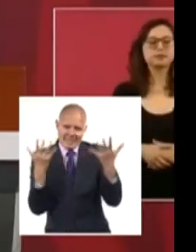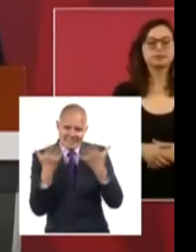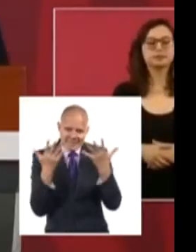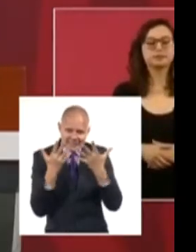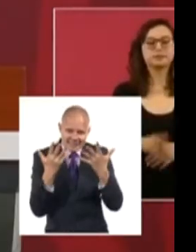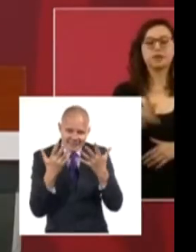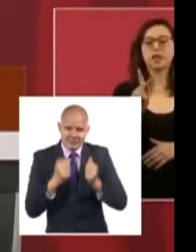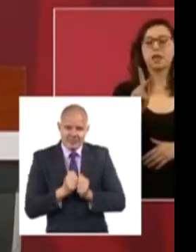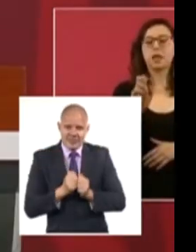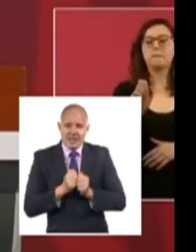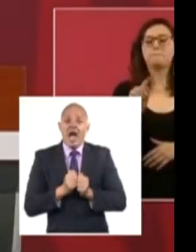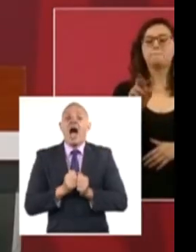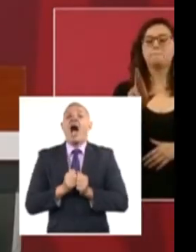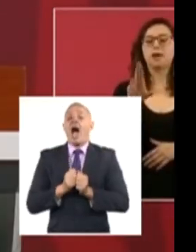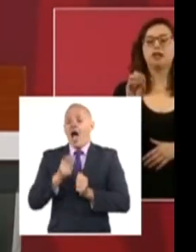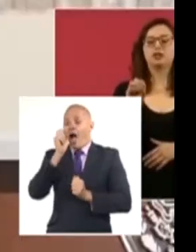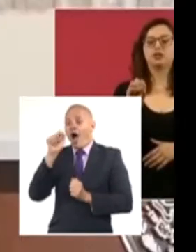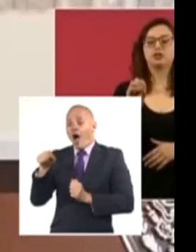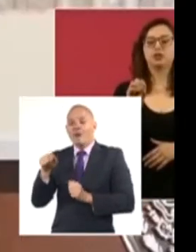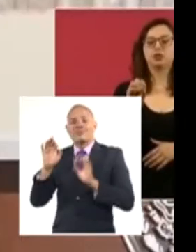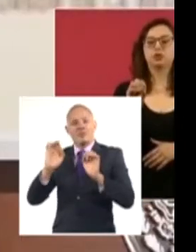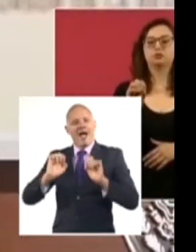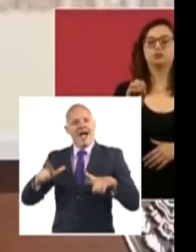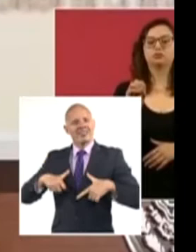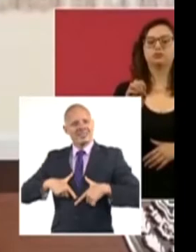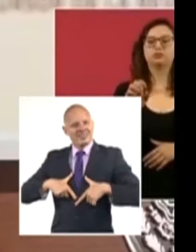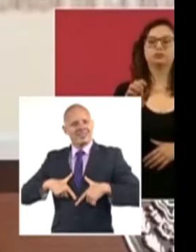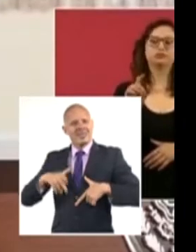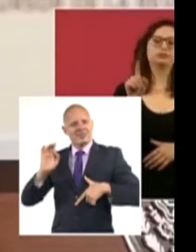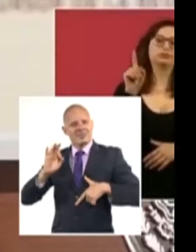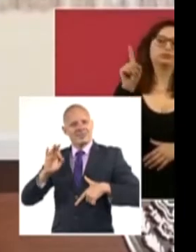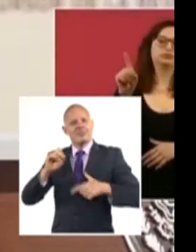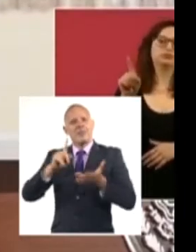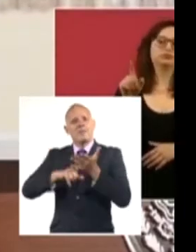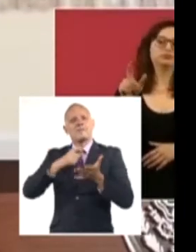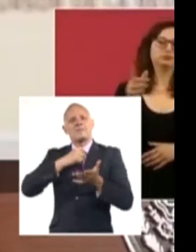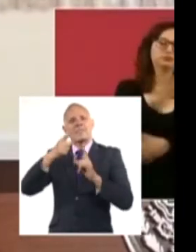a pecho desde aquí